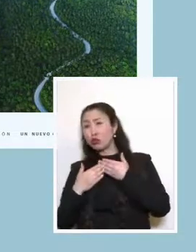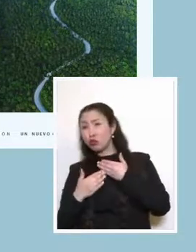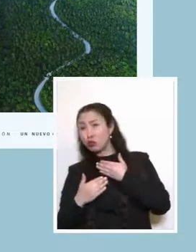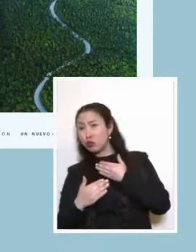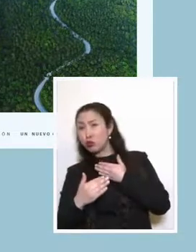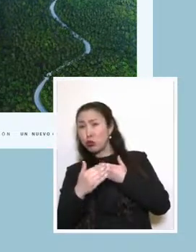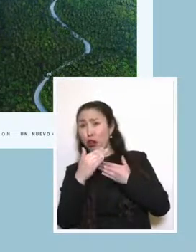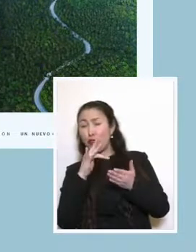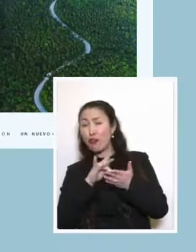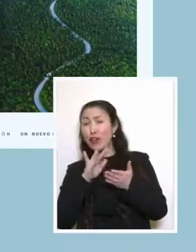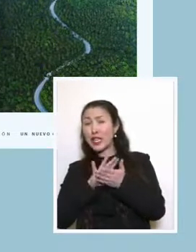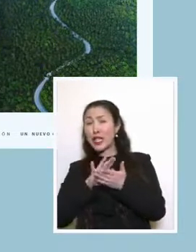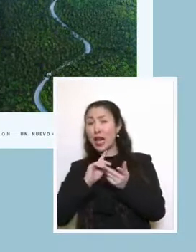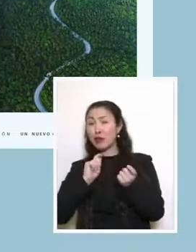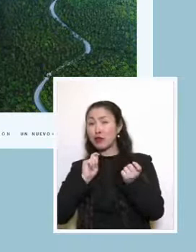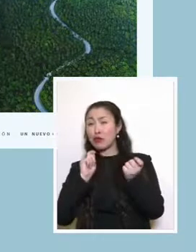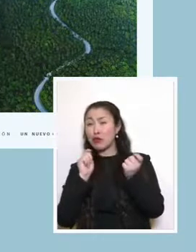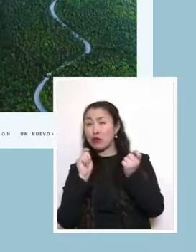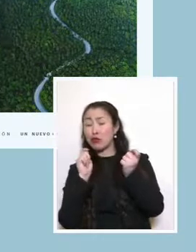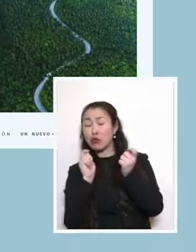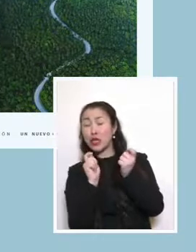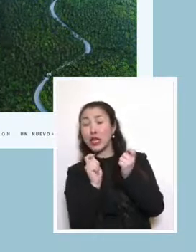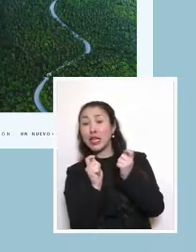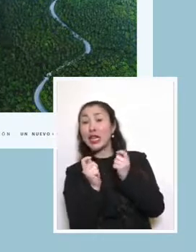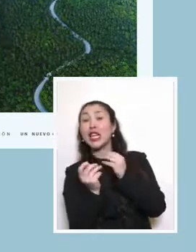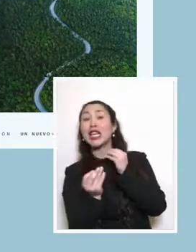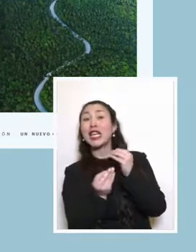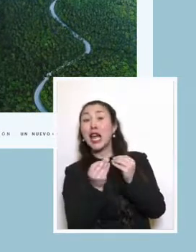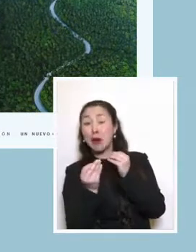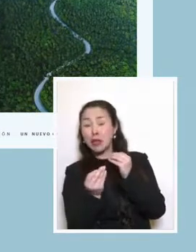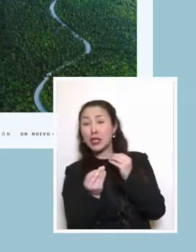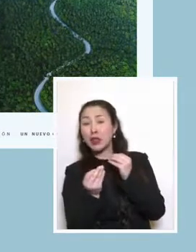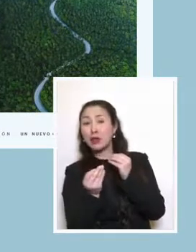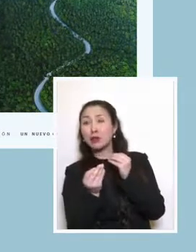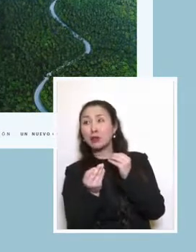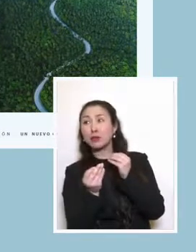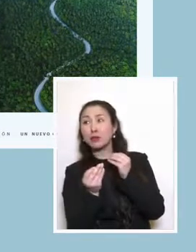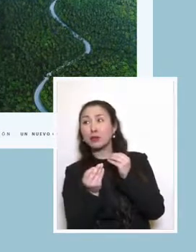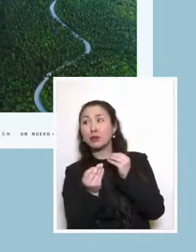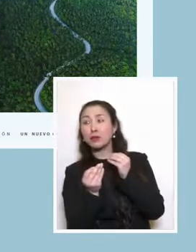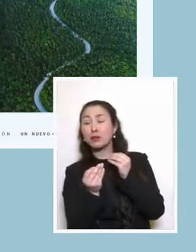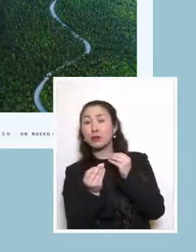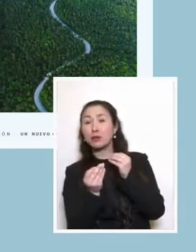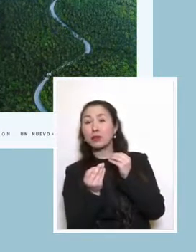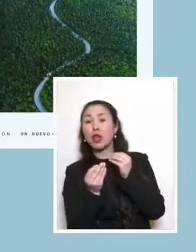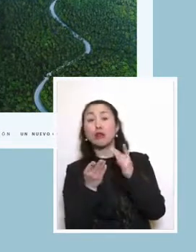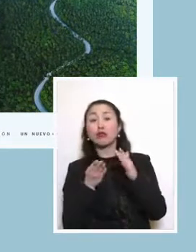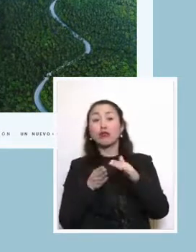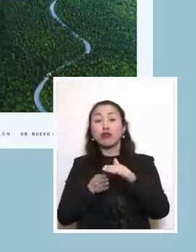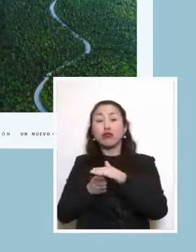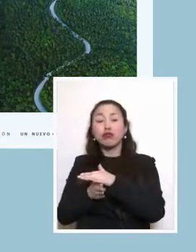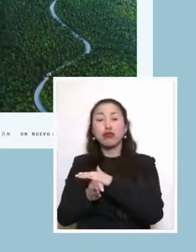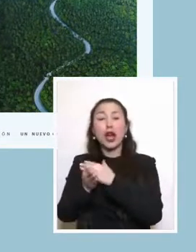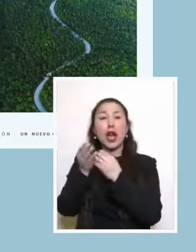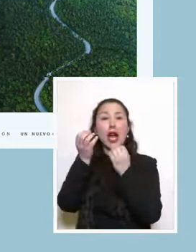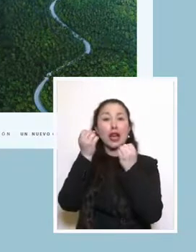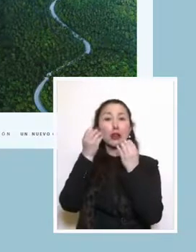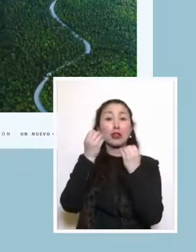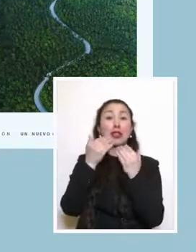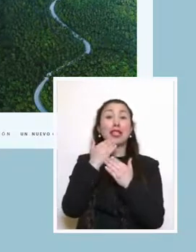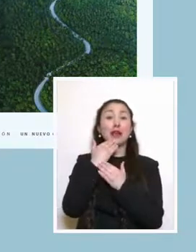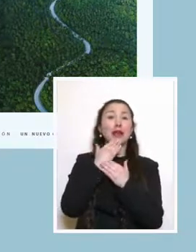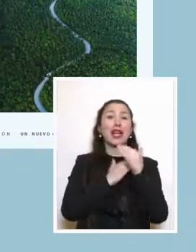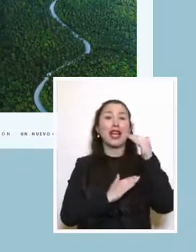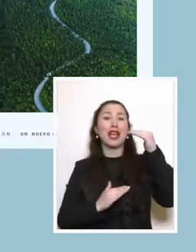muestran que un progreso considerable ha ocurrido con respecto al acceso a la educación y a la igualdad de